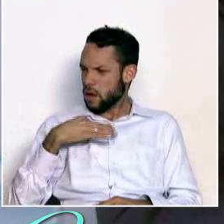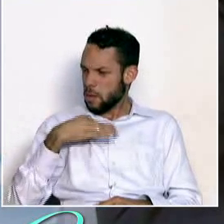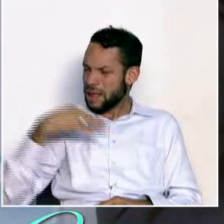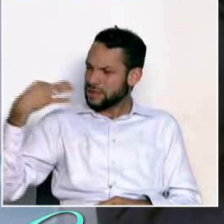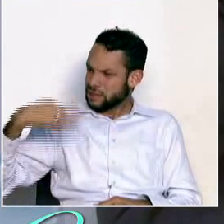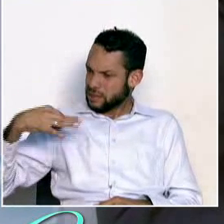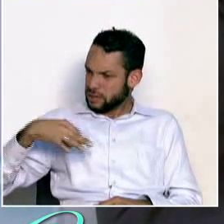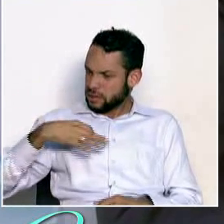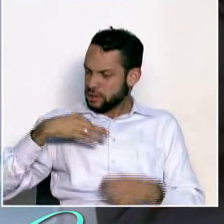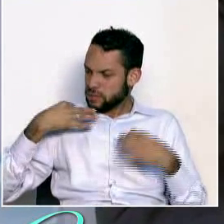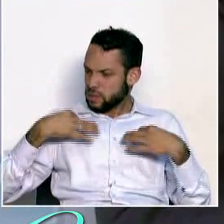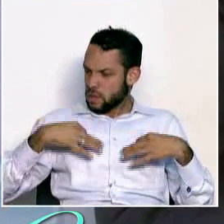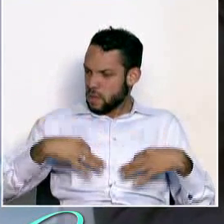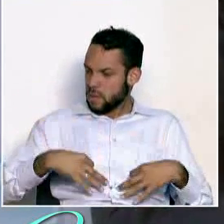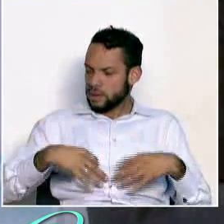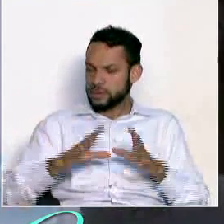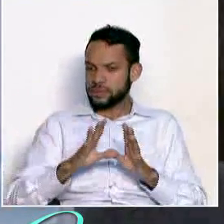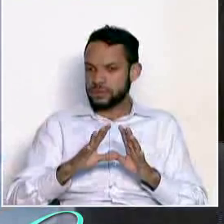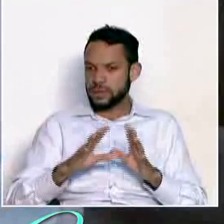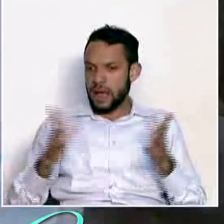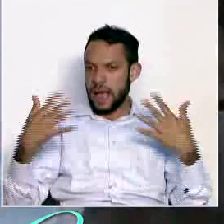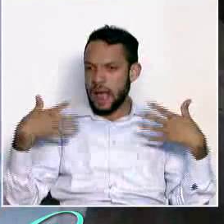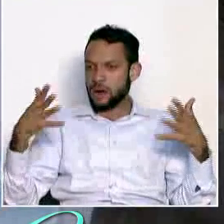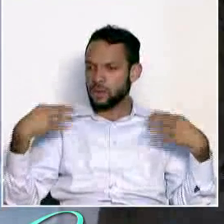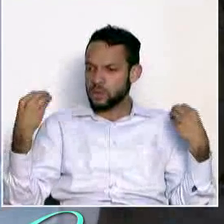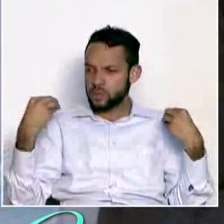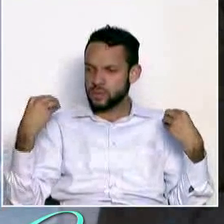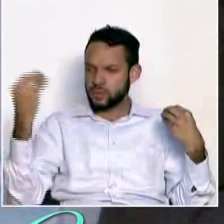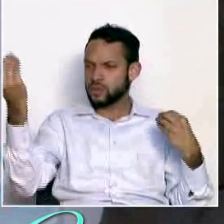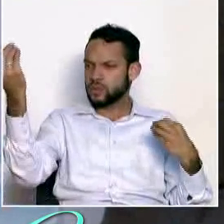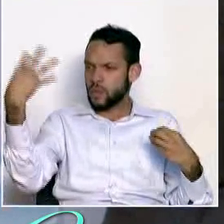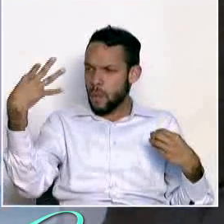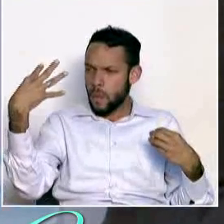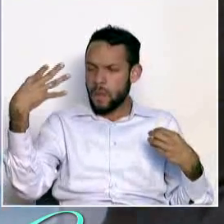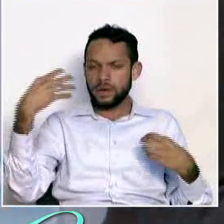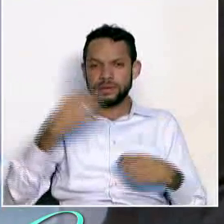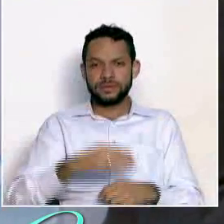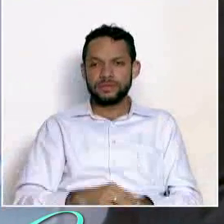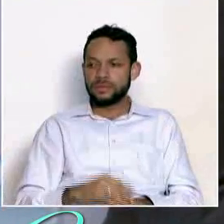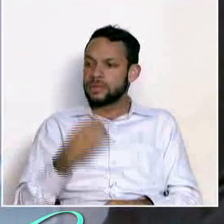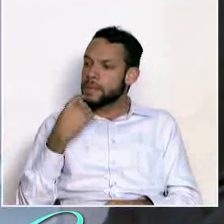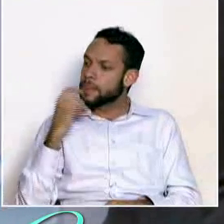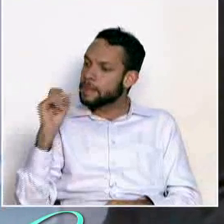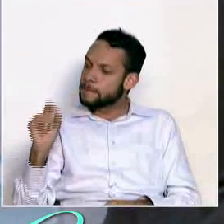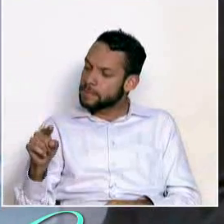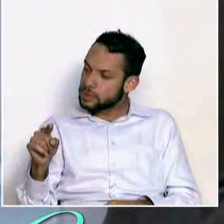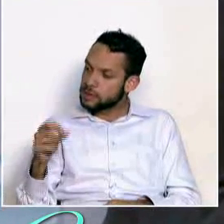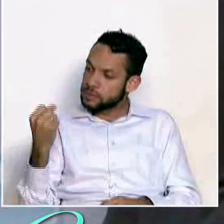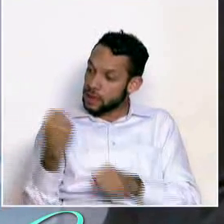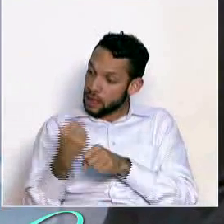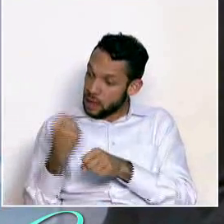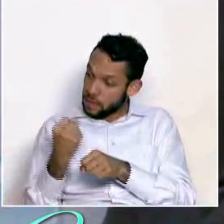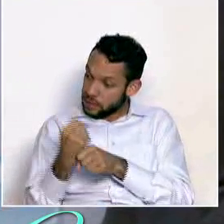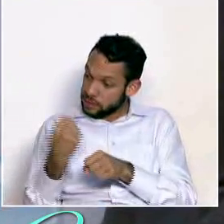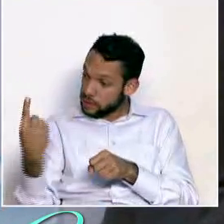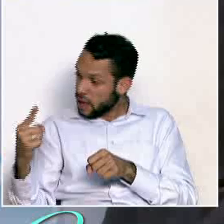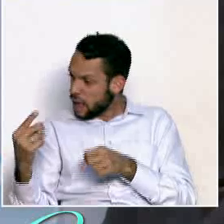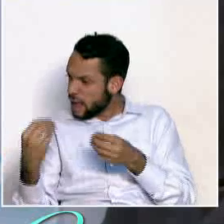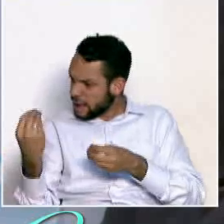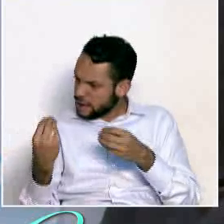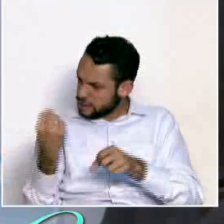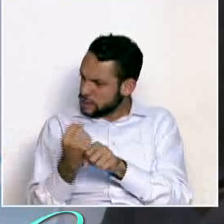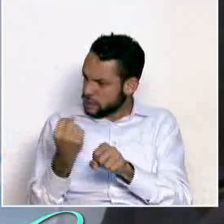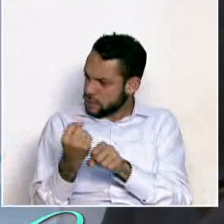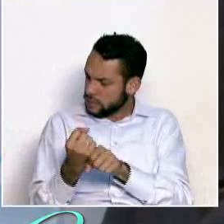pero muy cubiertos. Bien. ¿Qué tipo de trabajo haces tú? ¿A qué te dedicas?